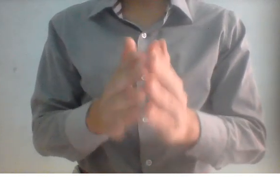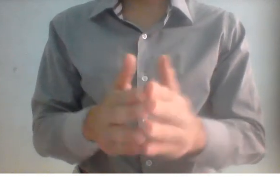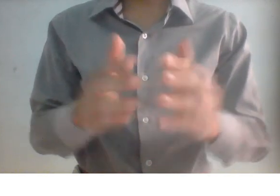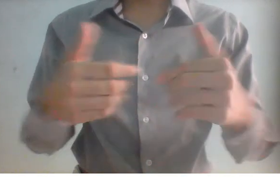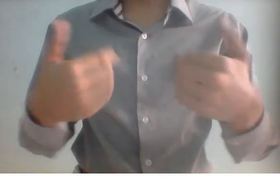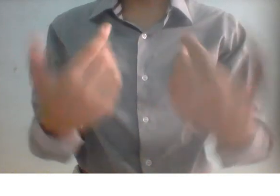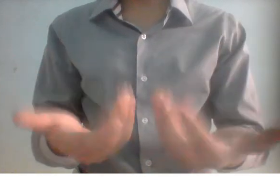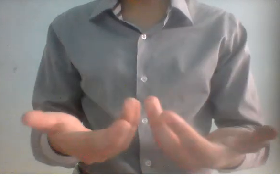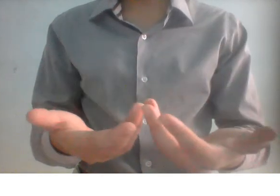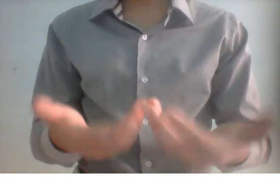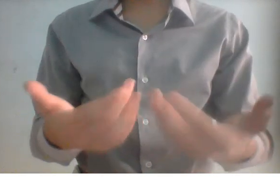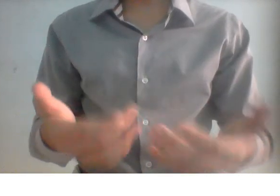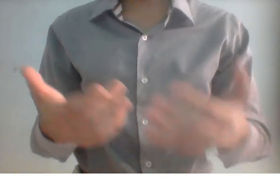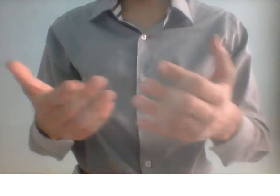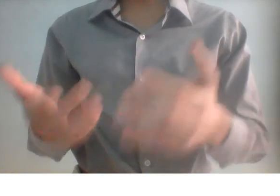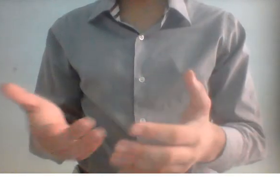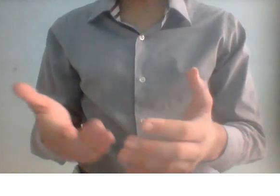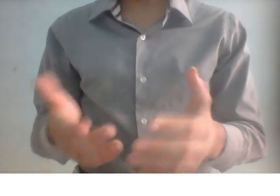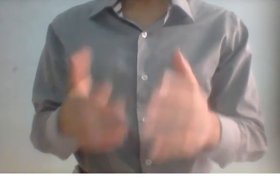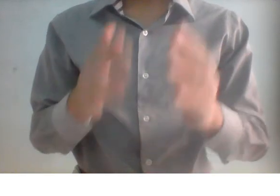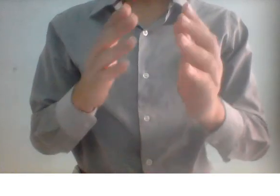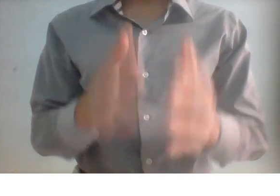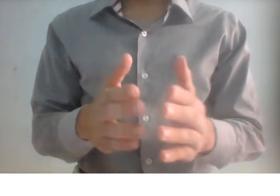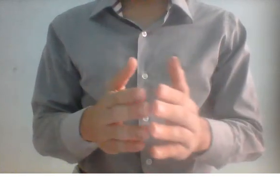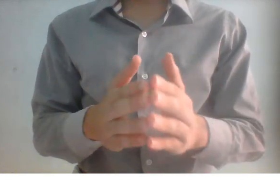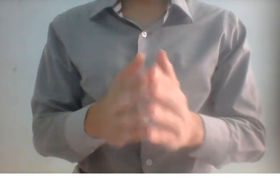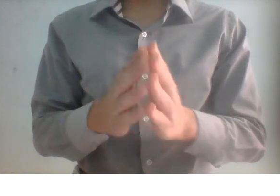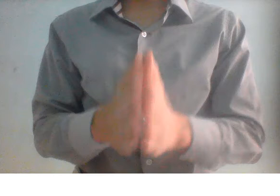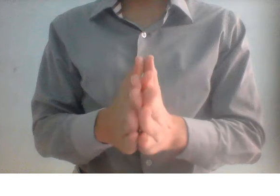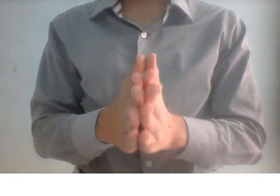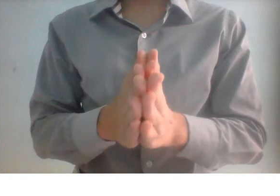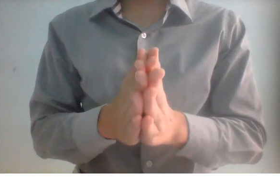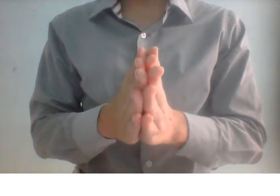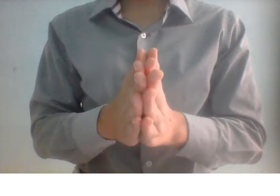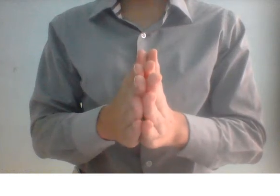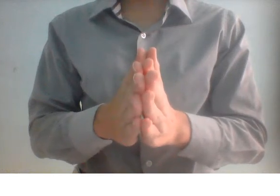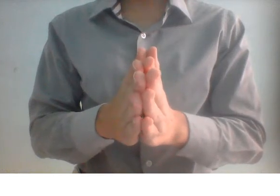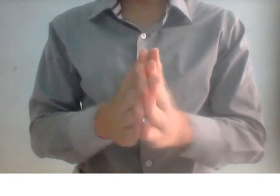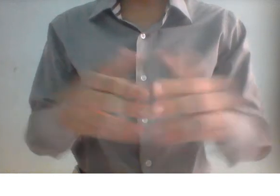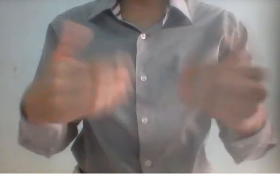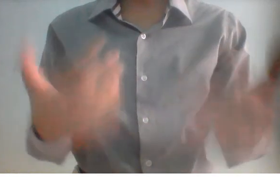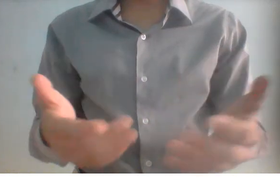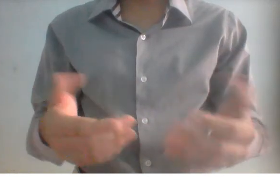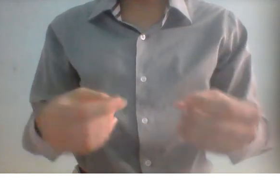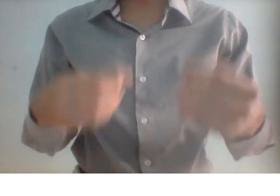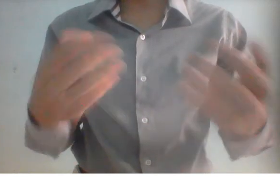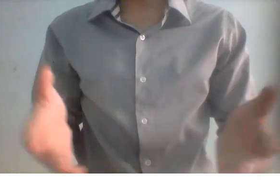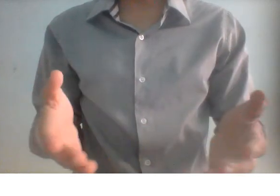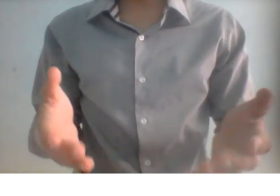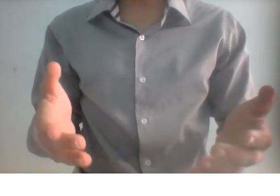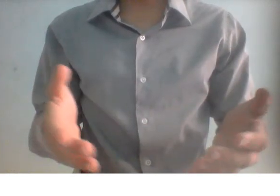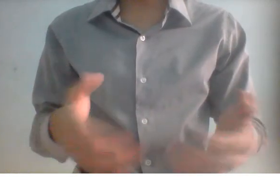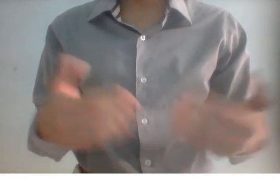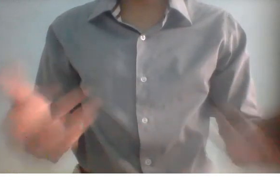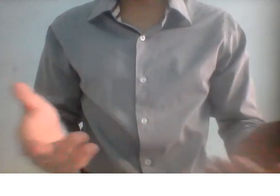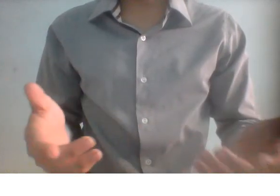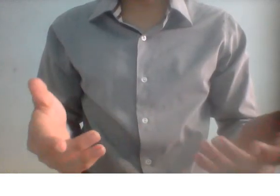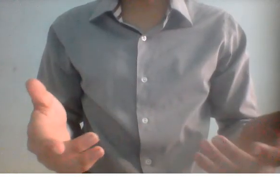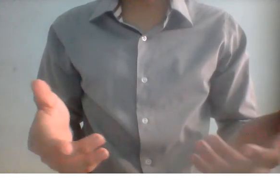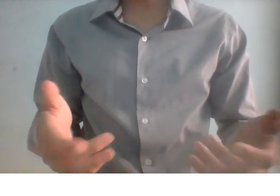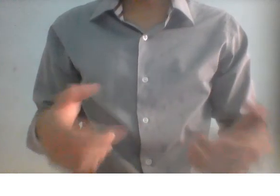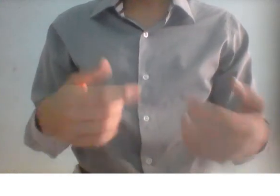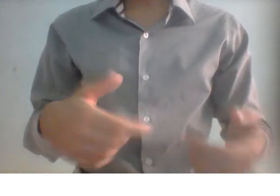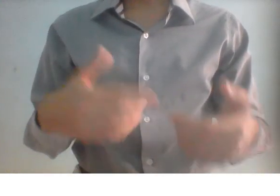en donde, bueno, si se genera economía se tiene que generar con las reglas que se establecen, que sean beneficiosas para la mayor cantidad de la